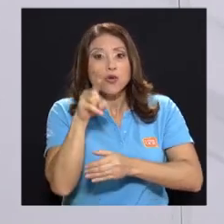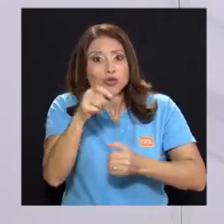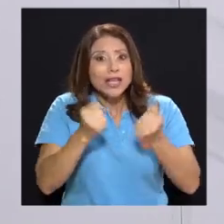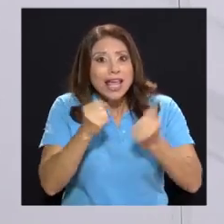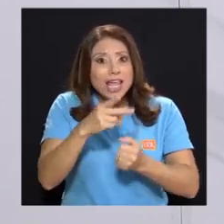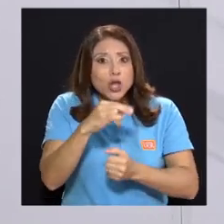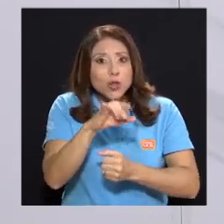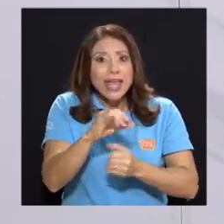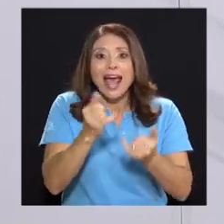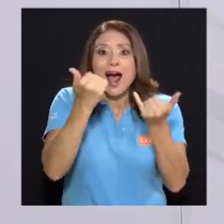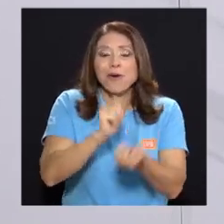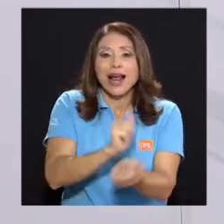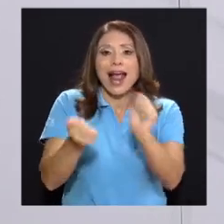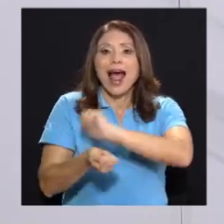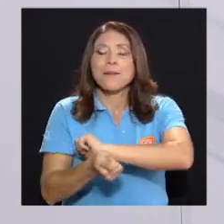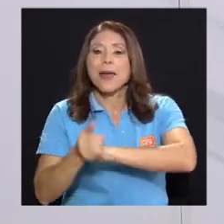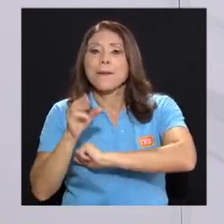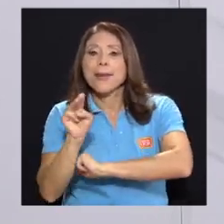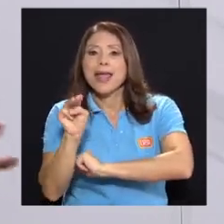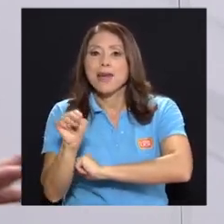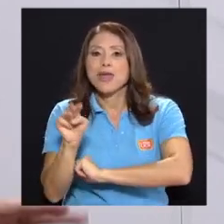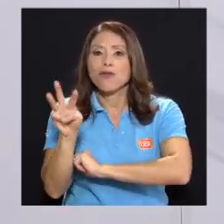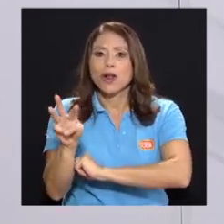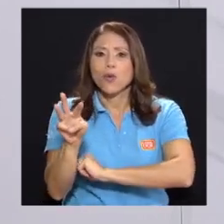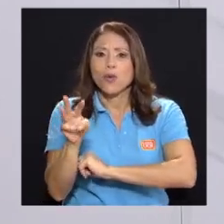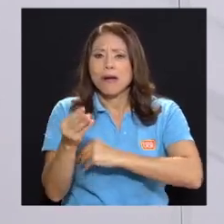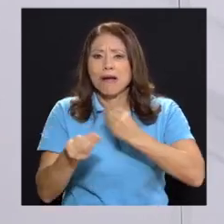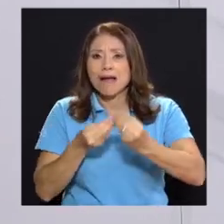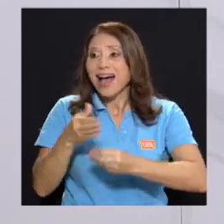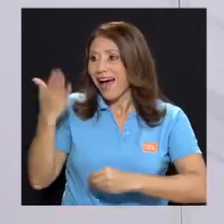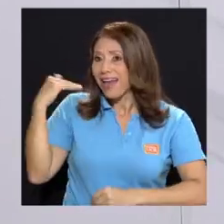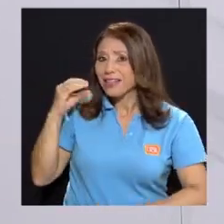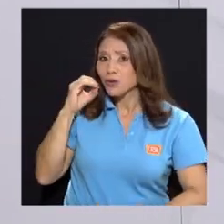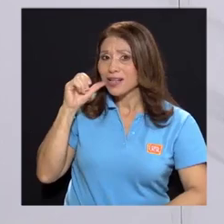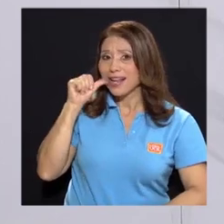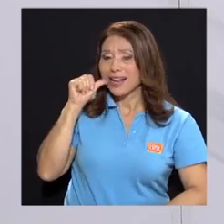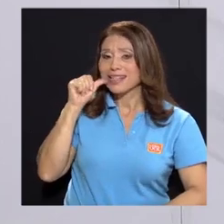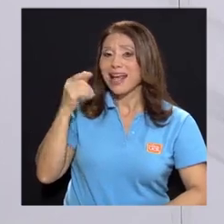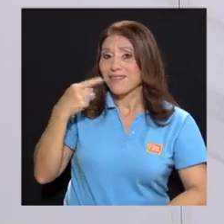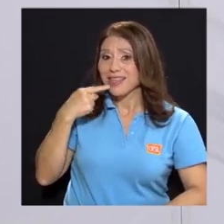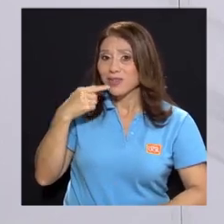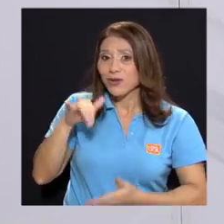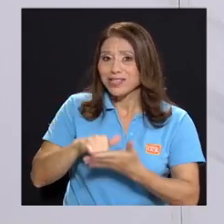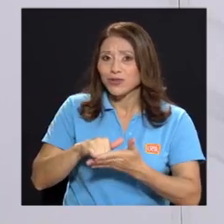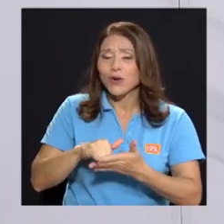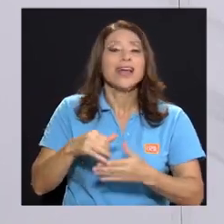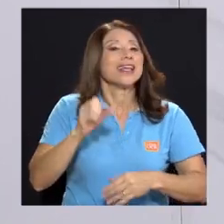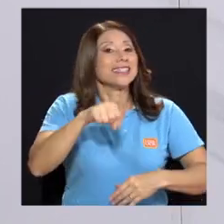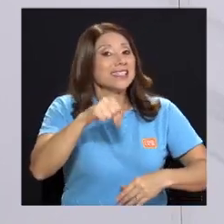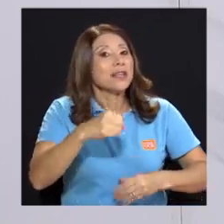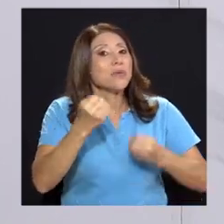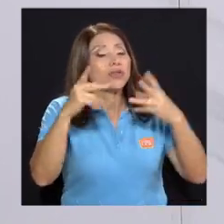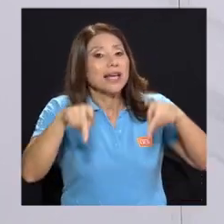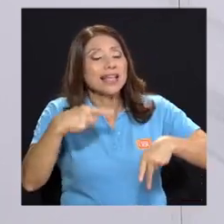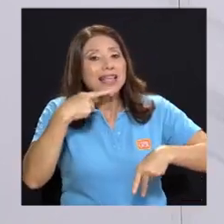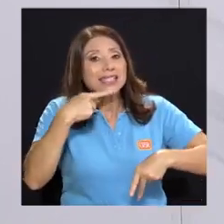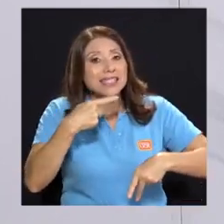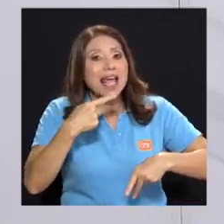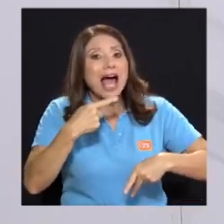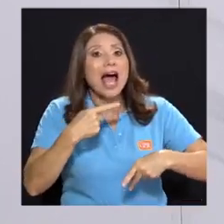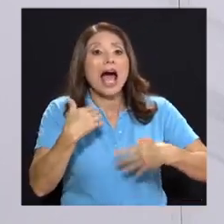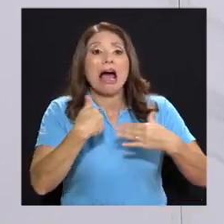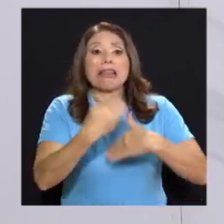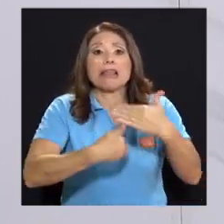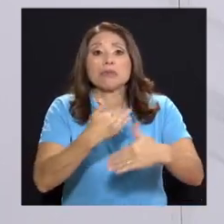es sin señores el tlc va a venir a profundizar y va a destruir el estado social de derecho al privatizar la